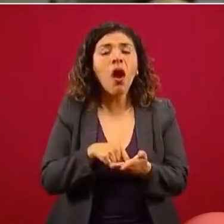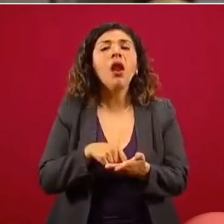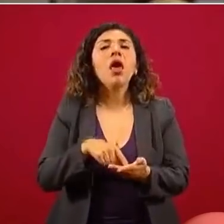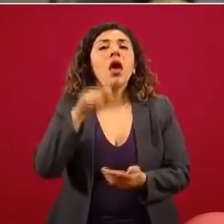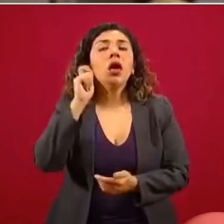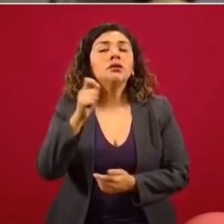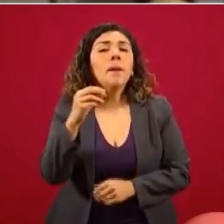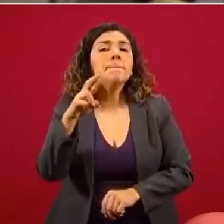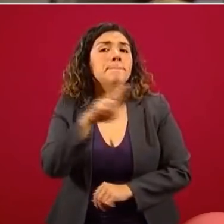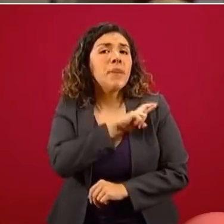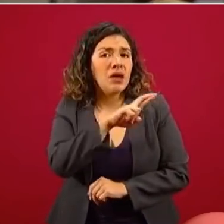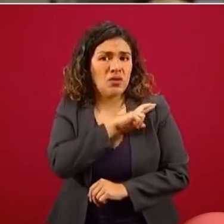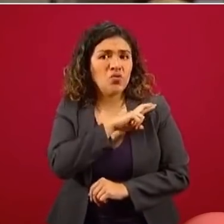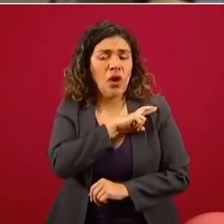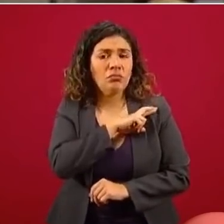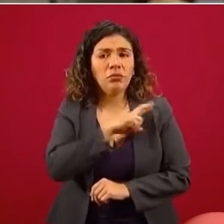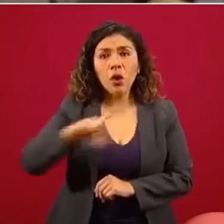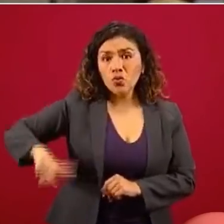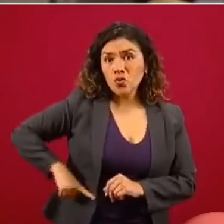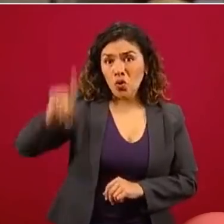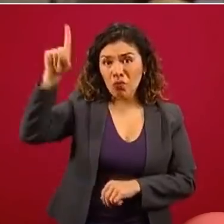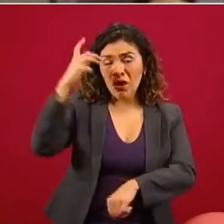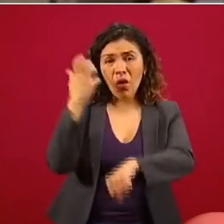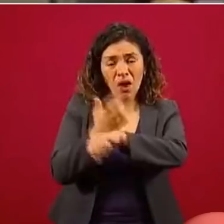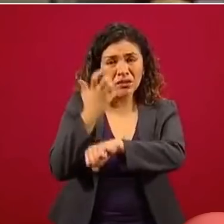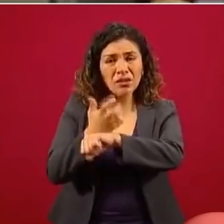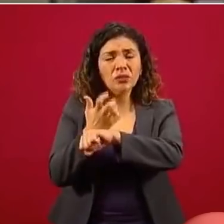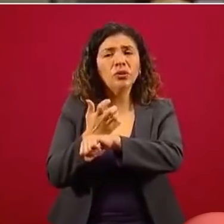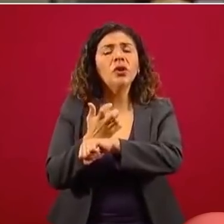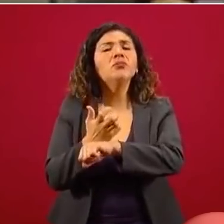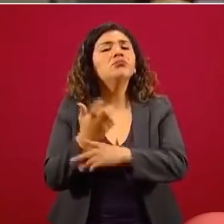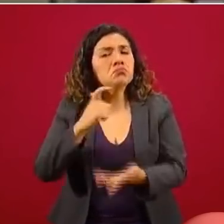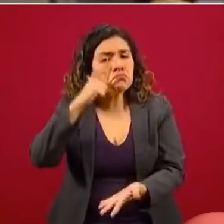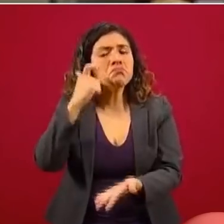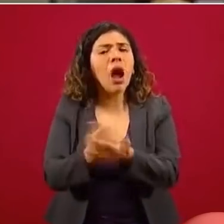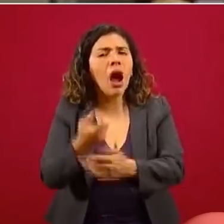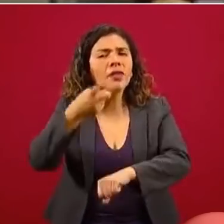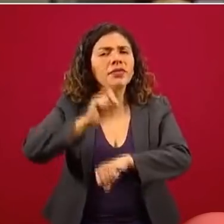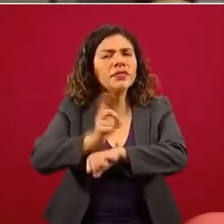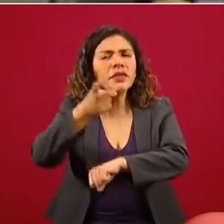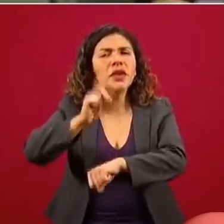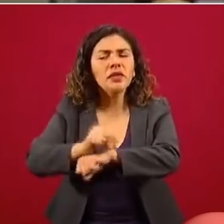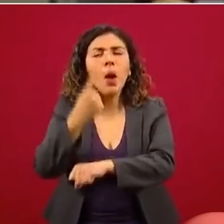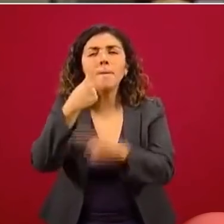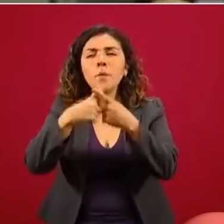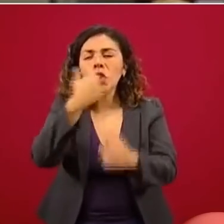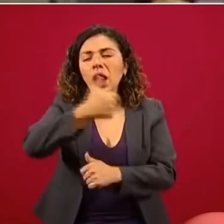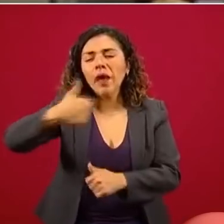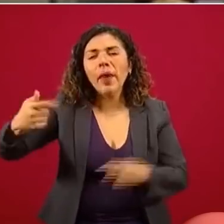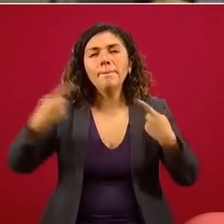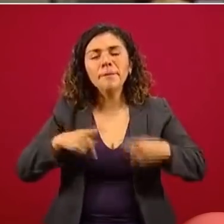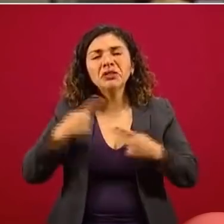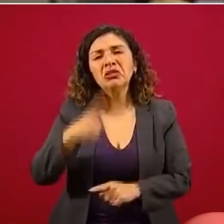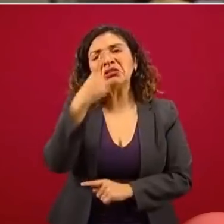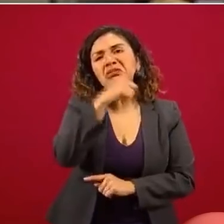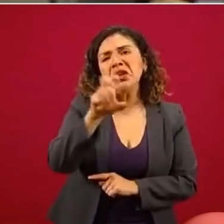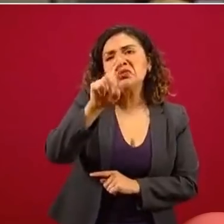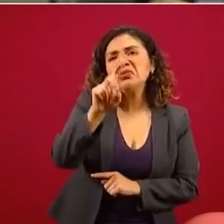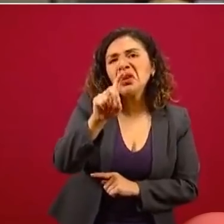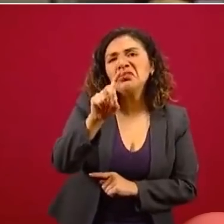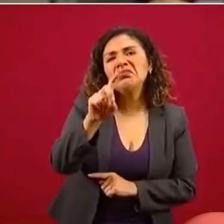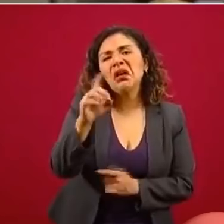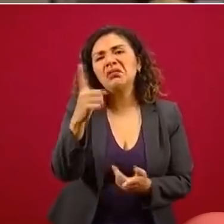es privada y el gobierno de los Estados Unidos paga diariamente por reo entre $130